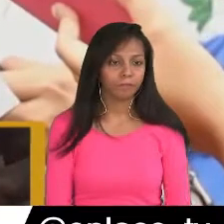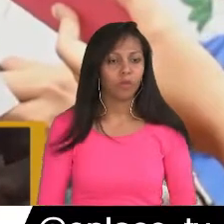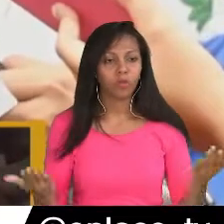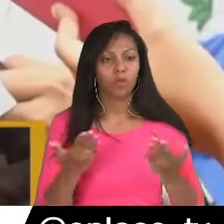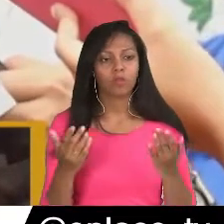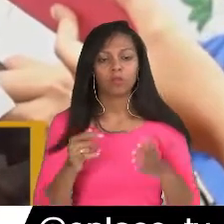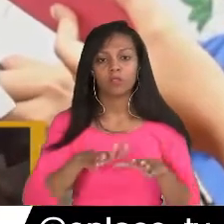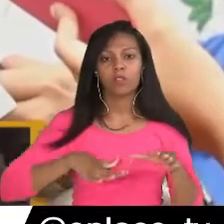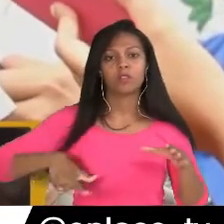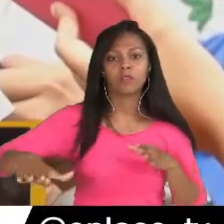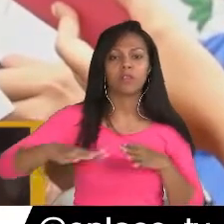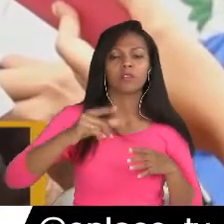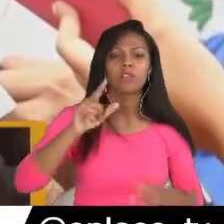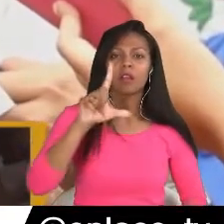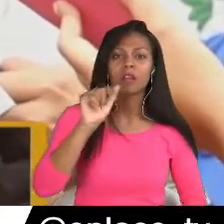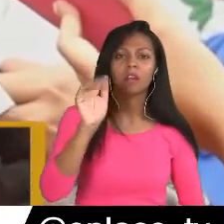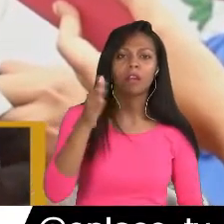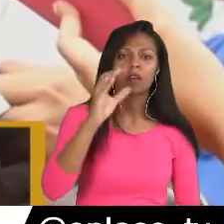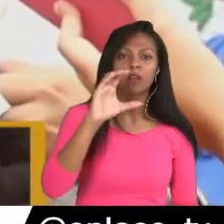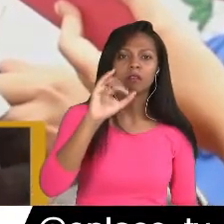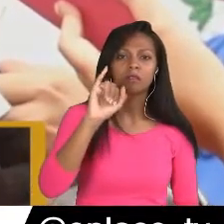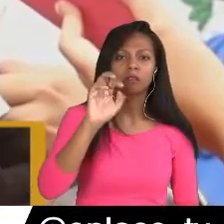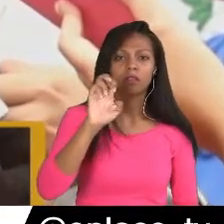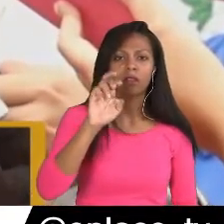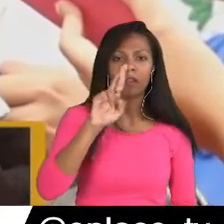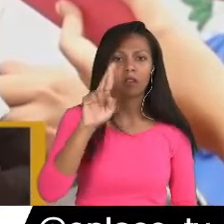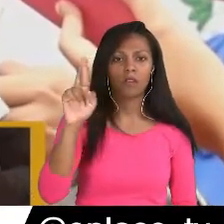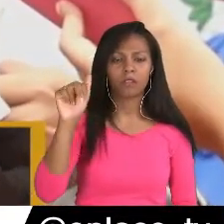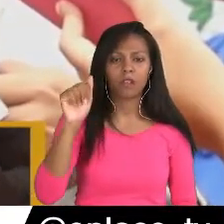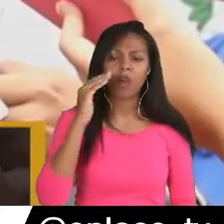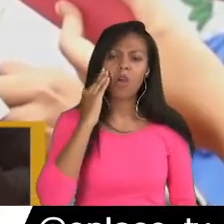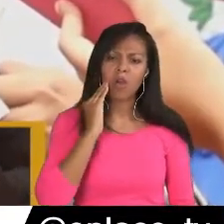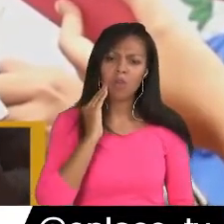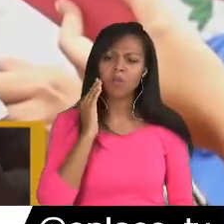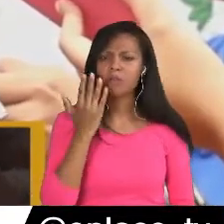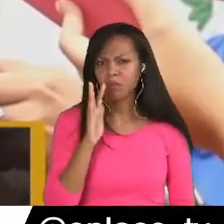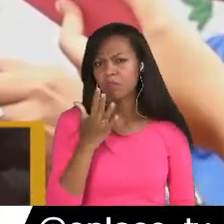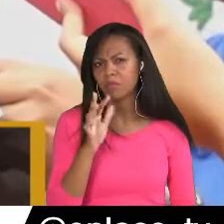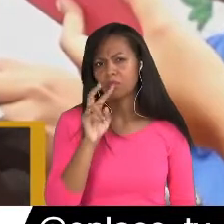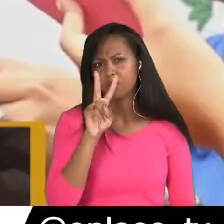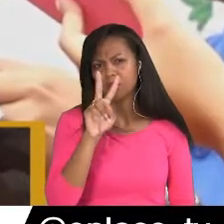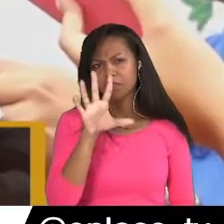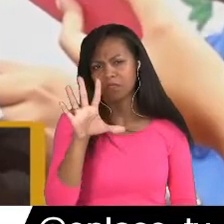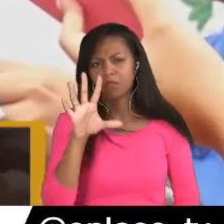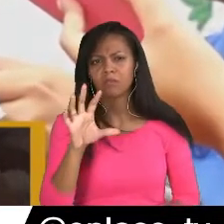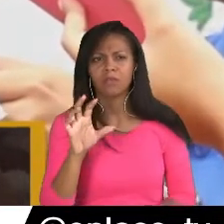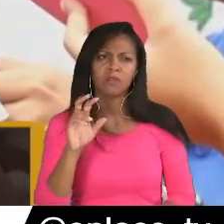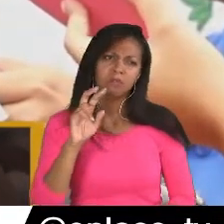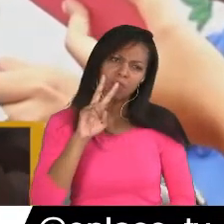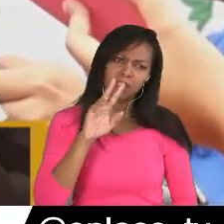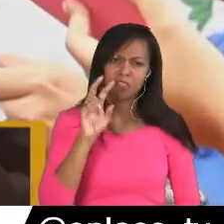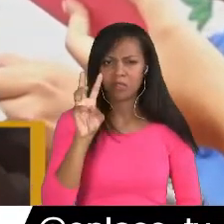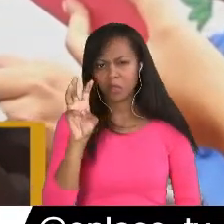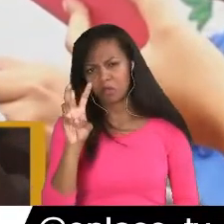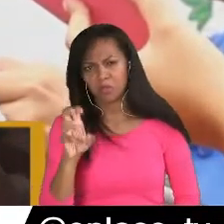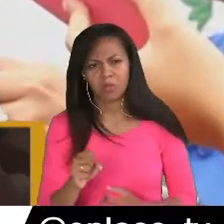de La Sierra, del municipio de Puerto Nare, de un joven aproximadamente unos 25 a 28 años de